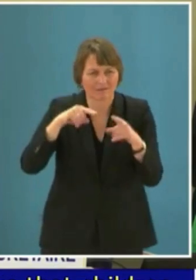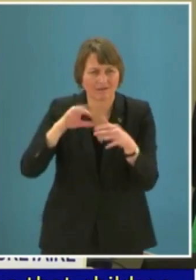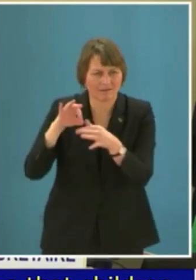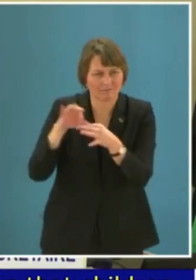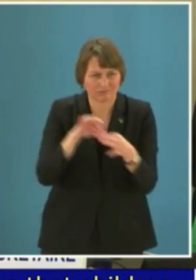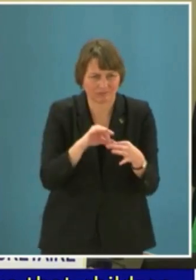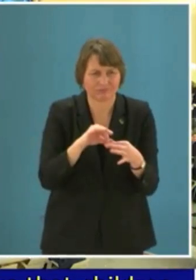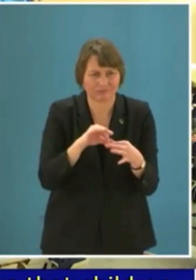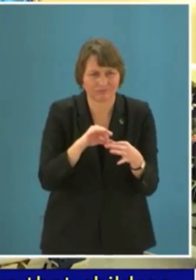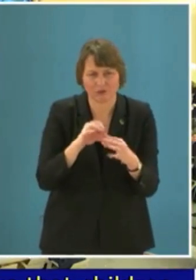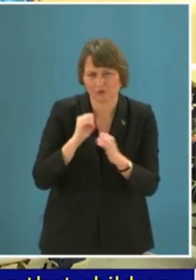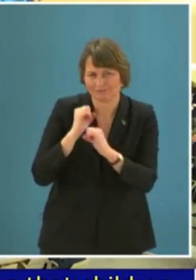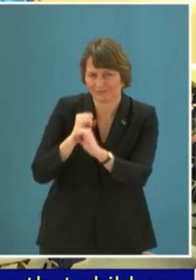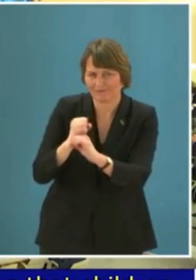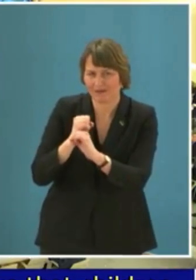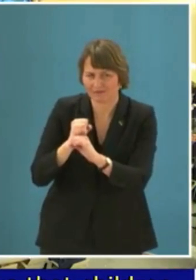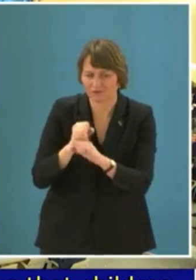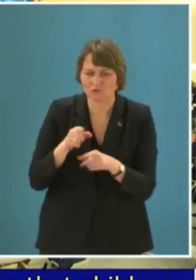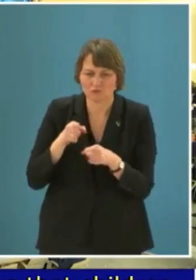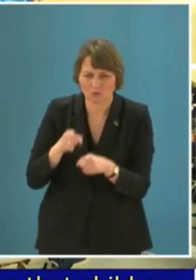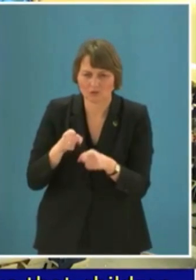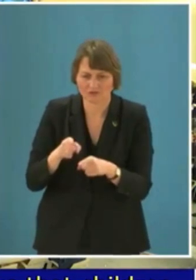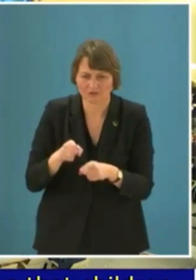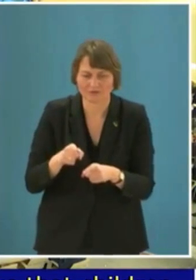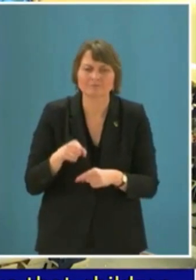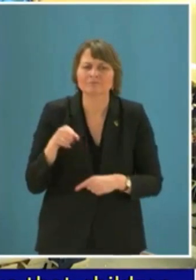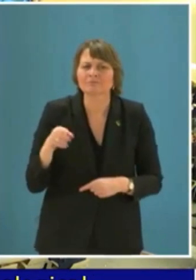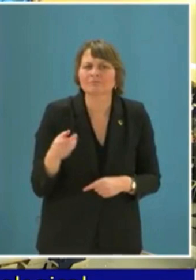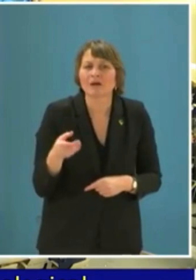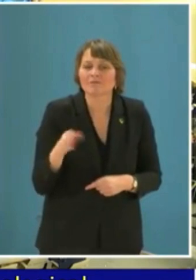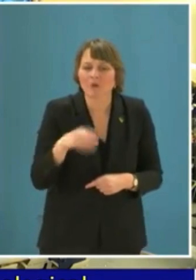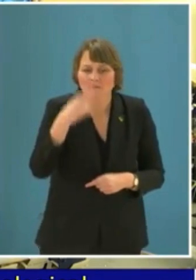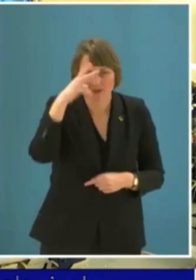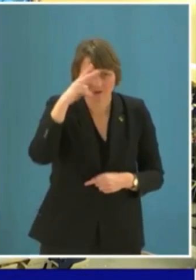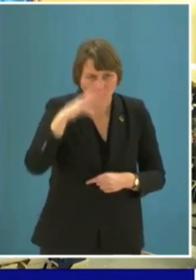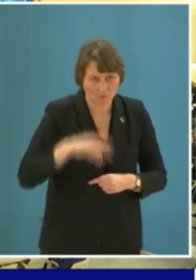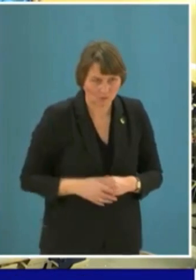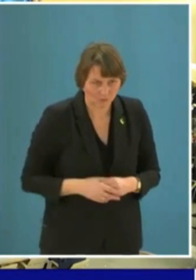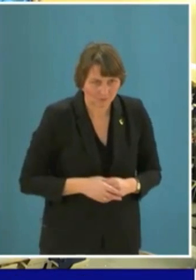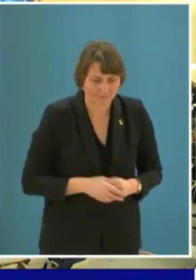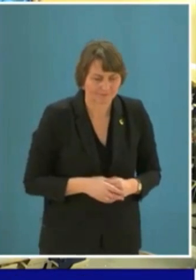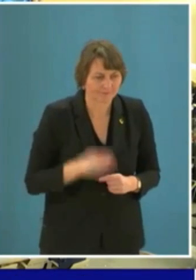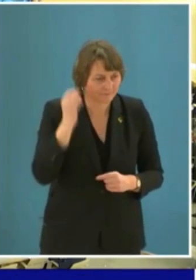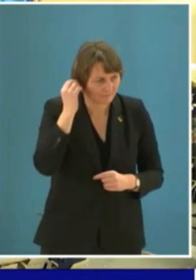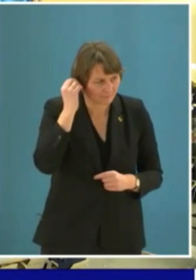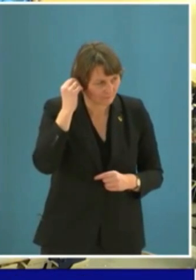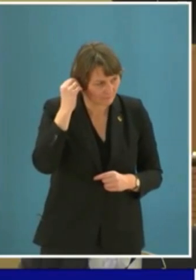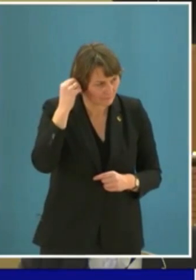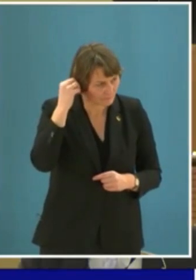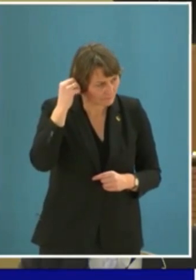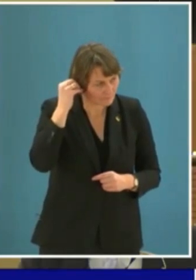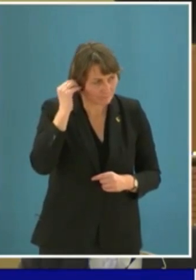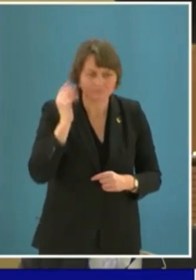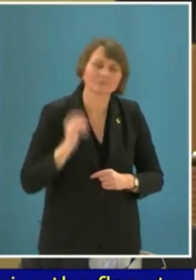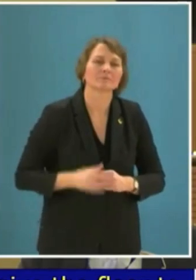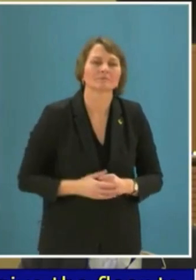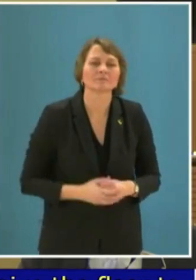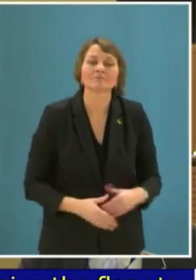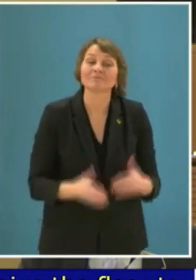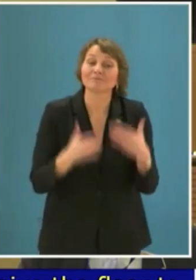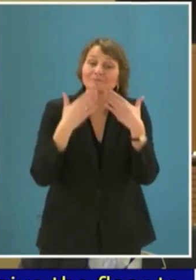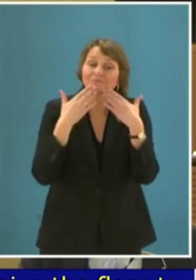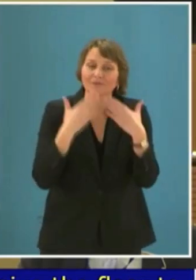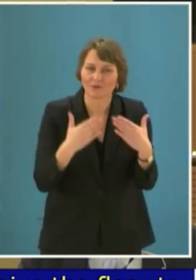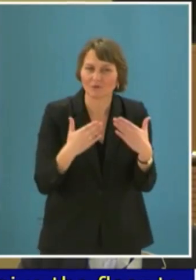floor. Gracias. Agradecemos el informe del relator relacionado a la tortura psicológica. En línea con el mismo,